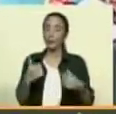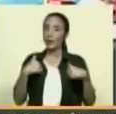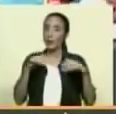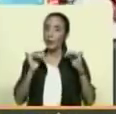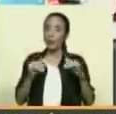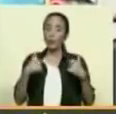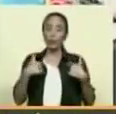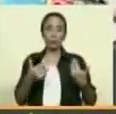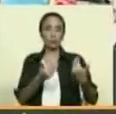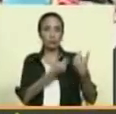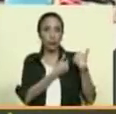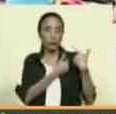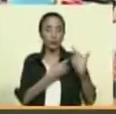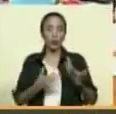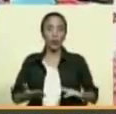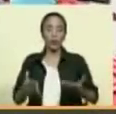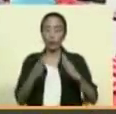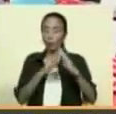comprometido de cuerpo y alma,